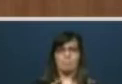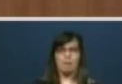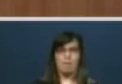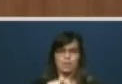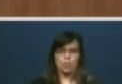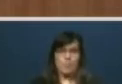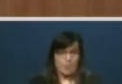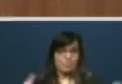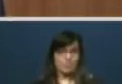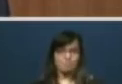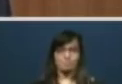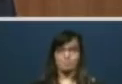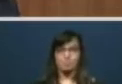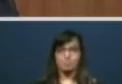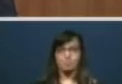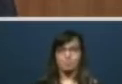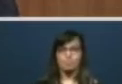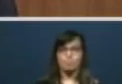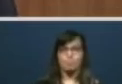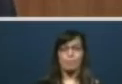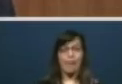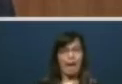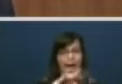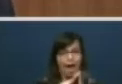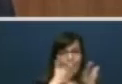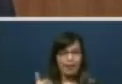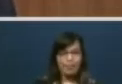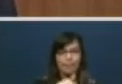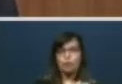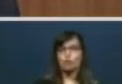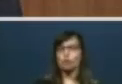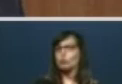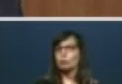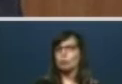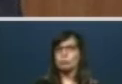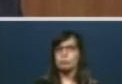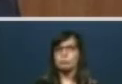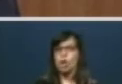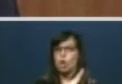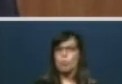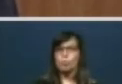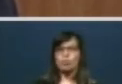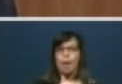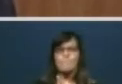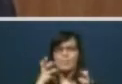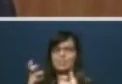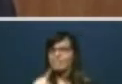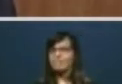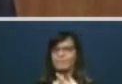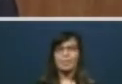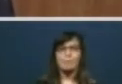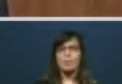demográfica en aplicación de dicha agenda somos por ejemplo la comunidad que cuenta con mayores beneficios fiscales para las familias